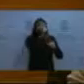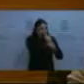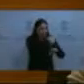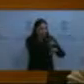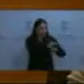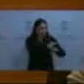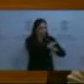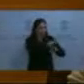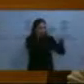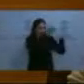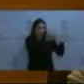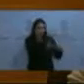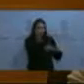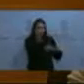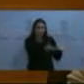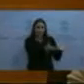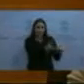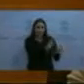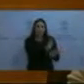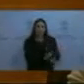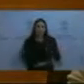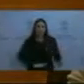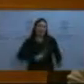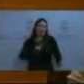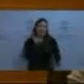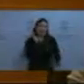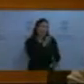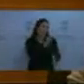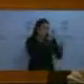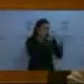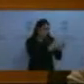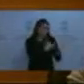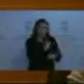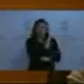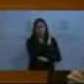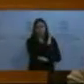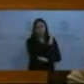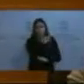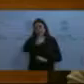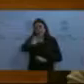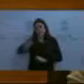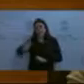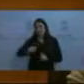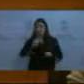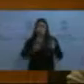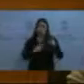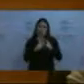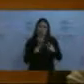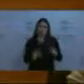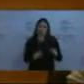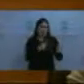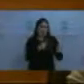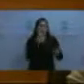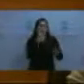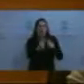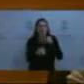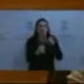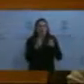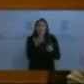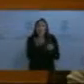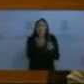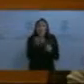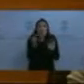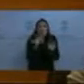consuman a usted, es que consumen a miles de asturianos. Se lo he dicho en más de una ocasión, le sobran palabras y le faltan soluciones, consejera.